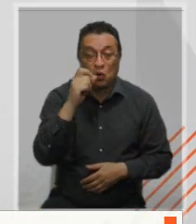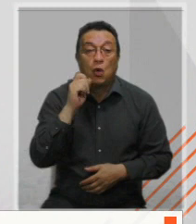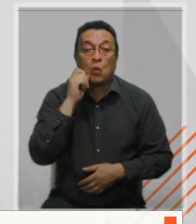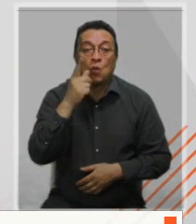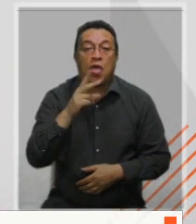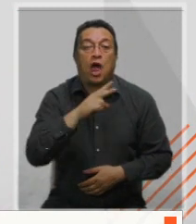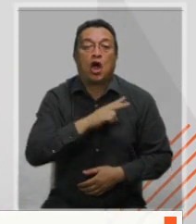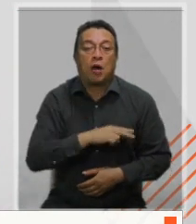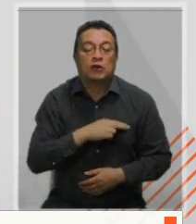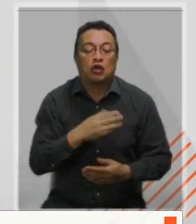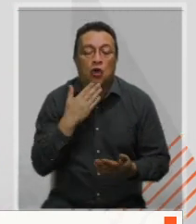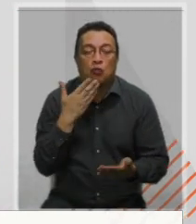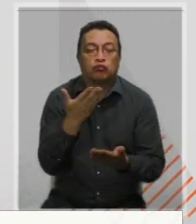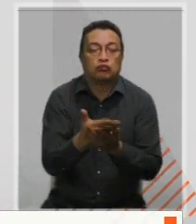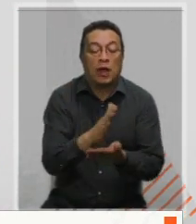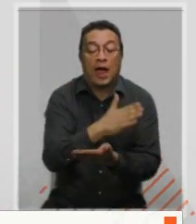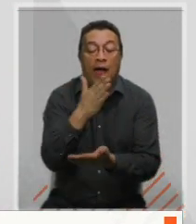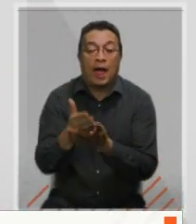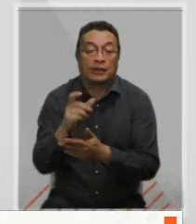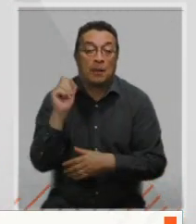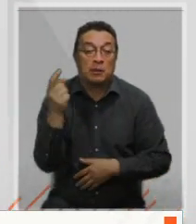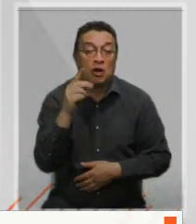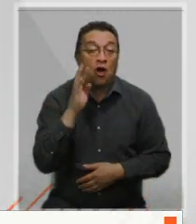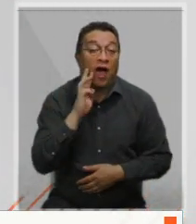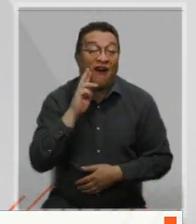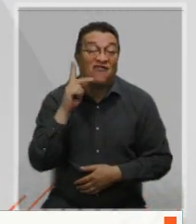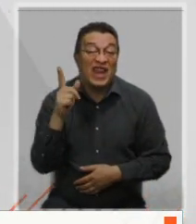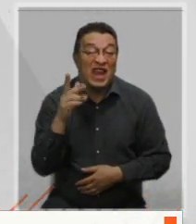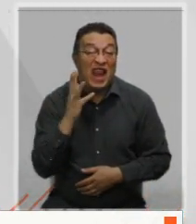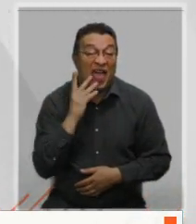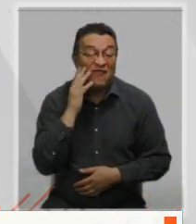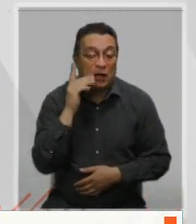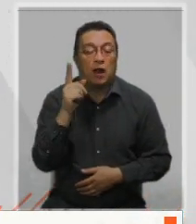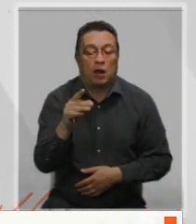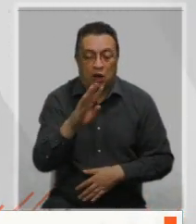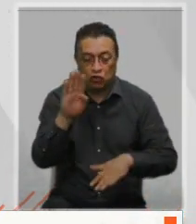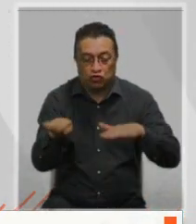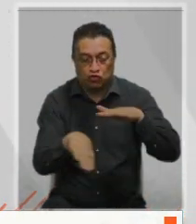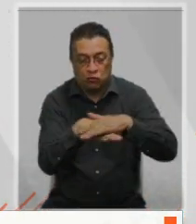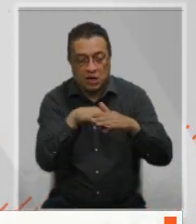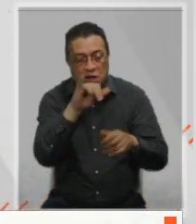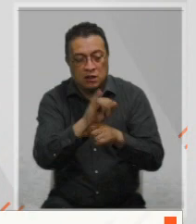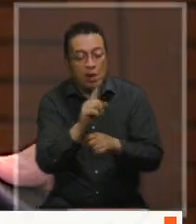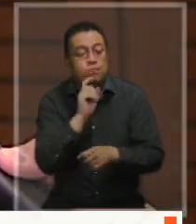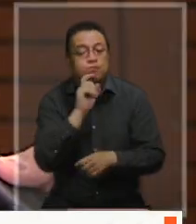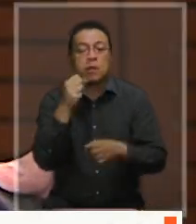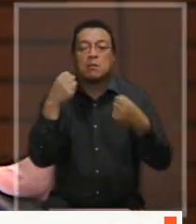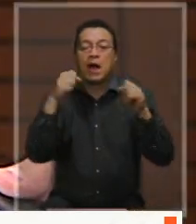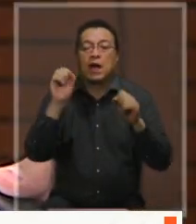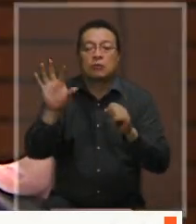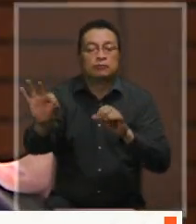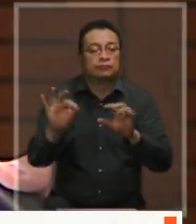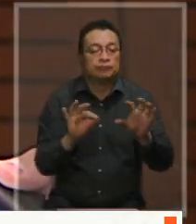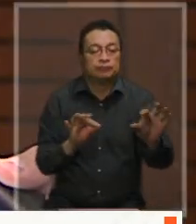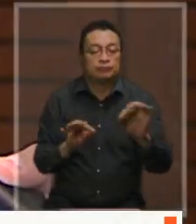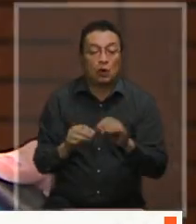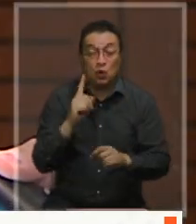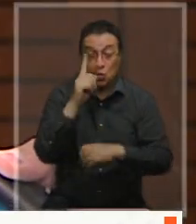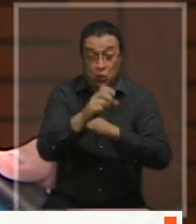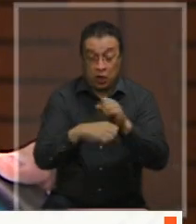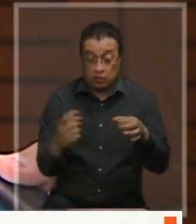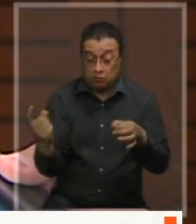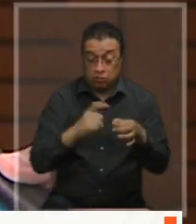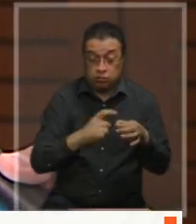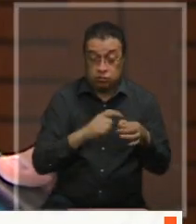comisiones que ofrecieron y hasta el 1 de abril es el plazo que tiene la superintendencia para anunciar quién ganó. Al año se afilian